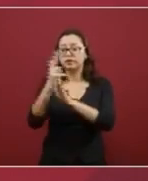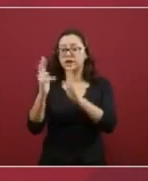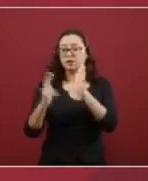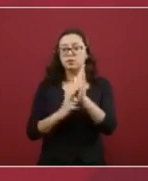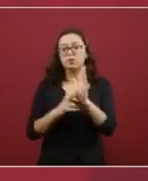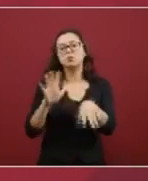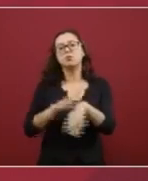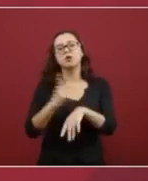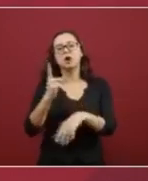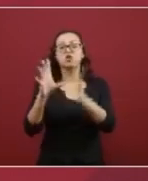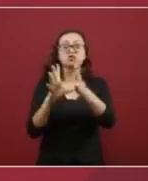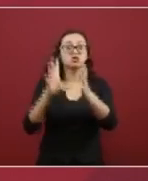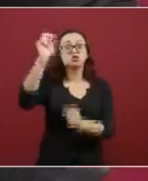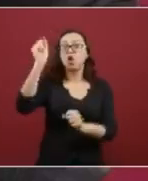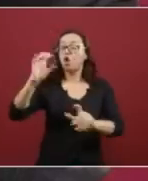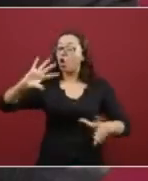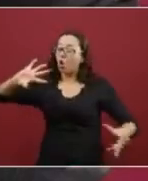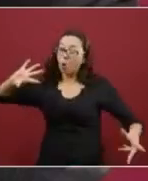estar en la Constitución.